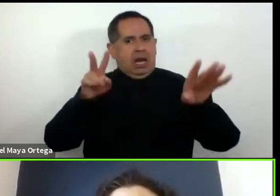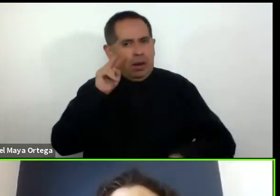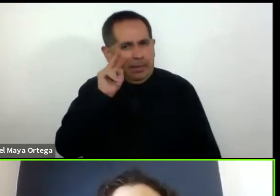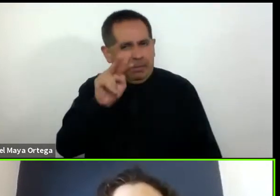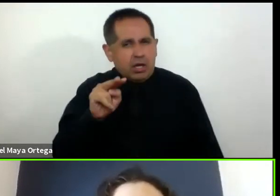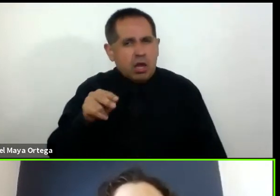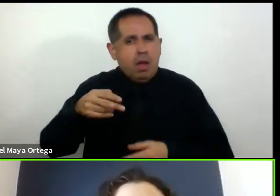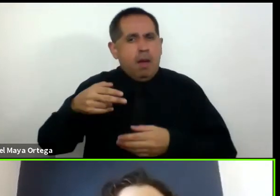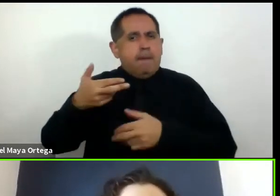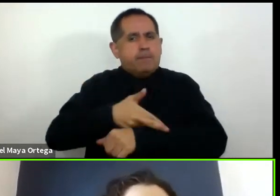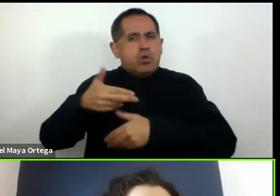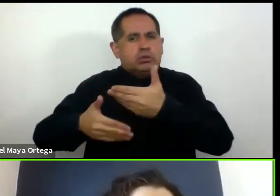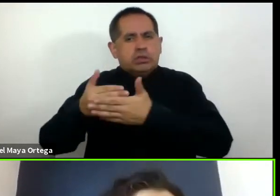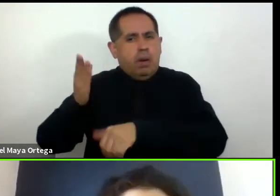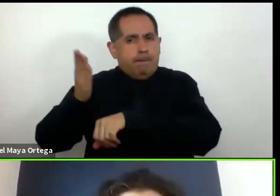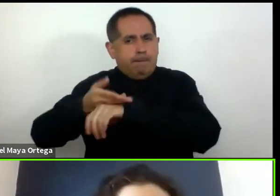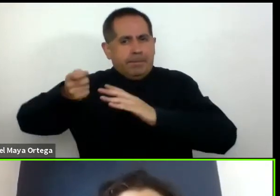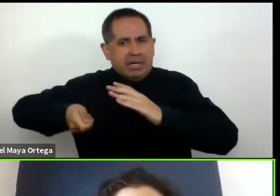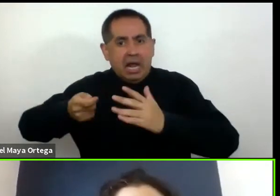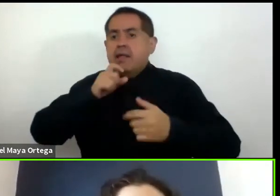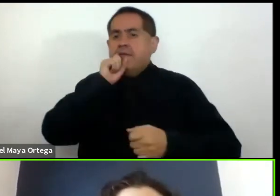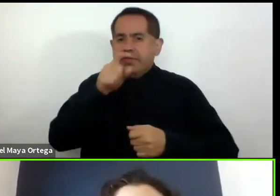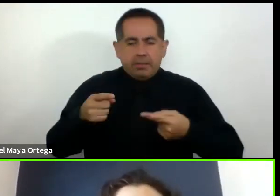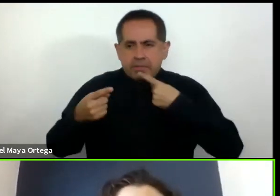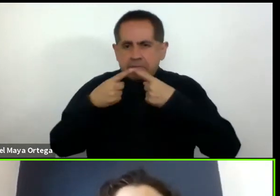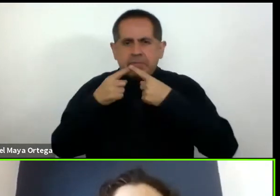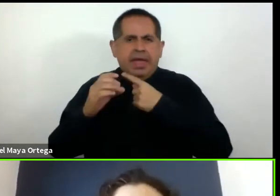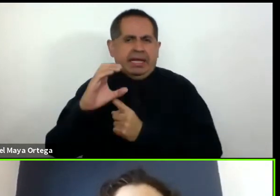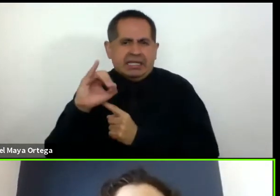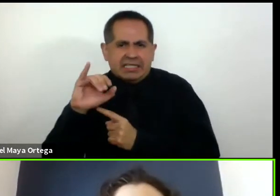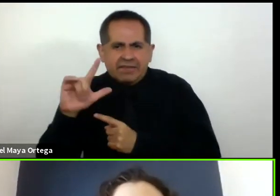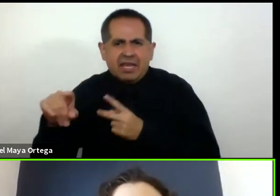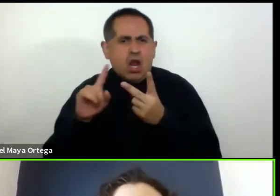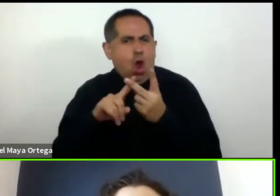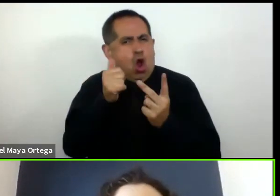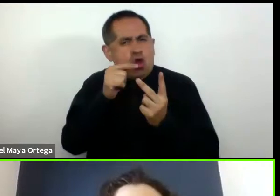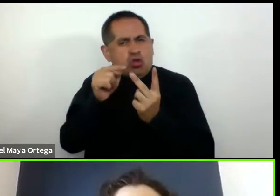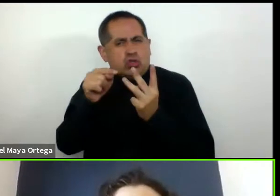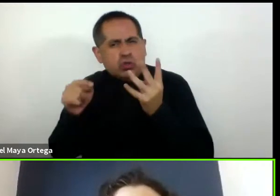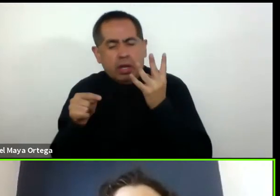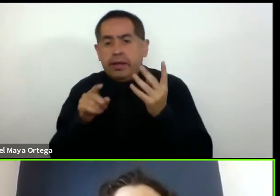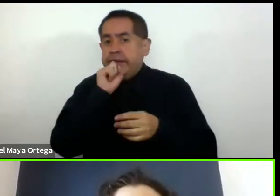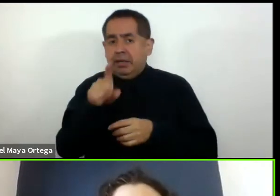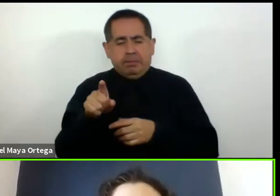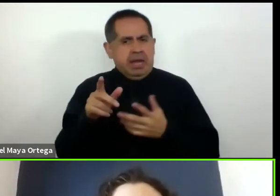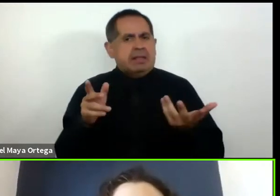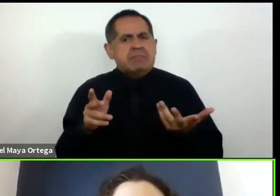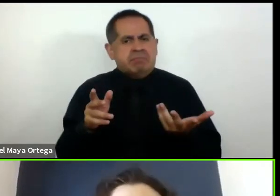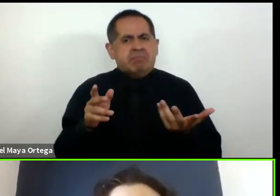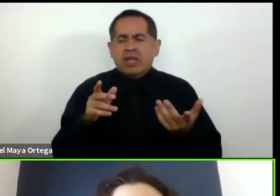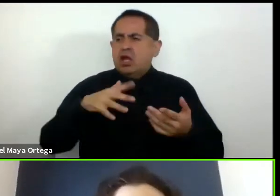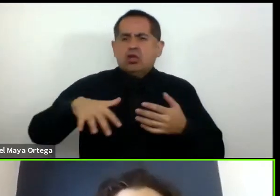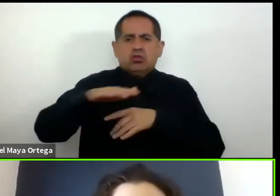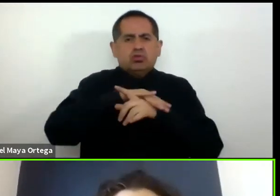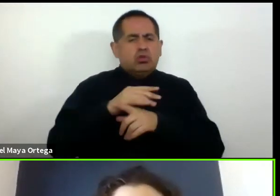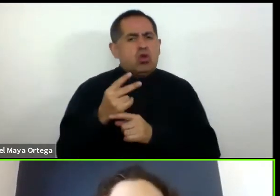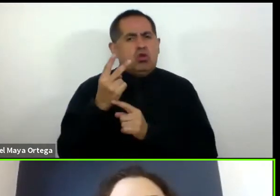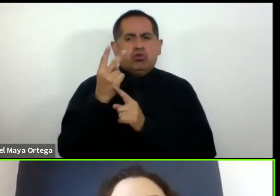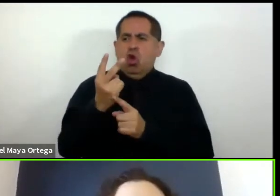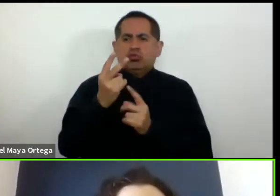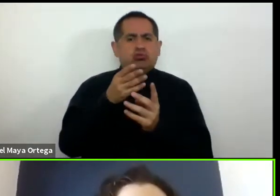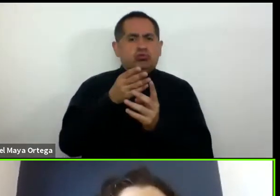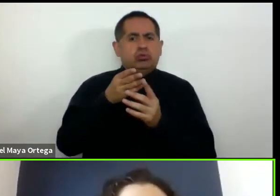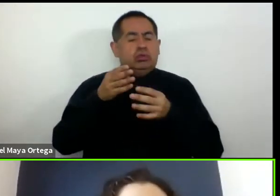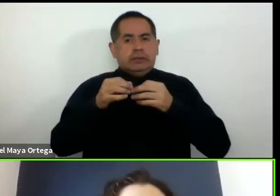En el proceso penal están en juego, pero también en procesos civiles y de otra naturaleza, están en juego dos partes, ¿no? Hay